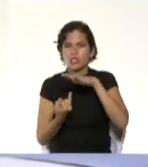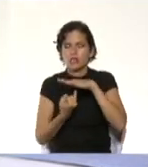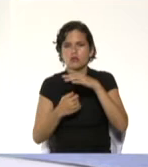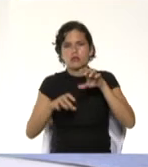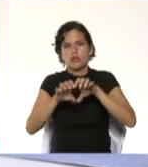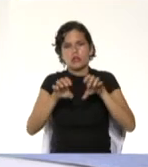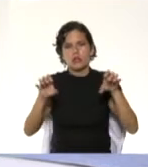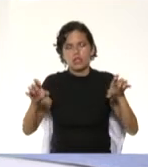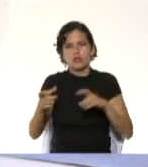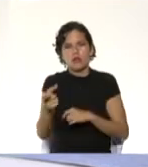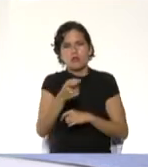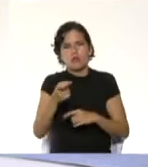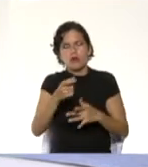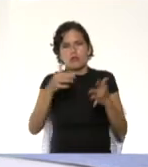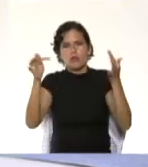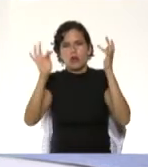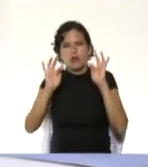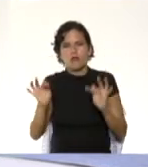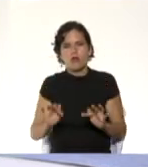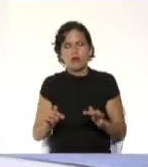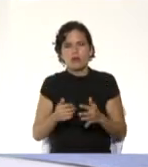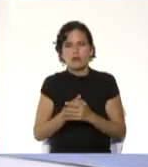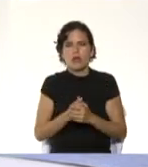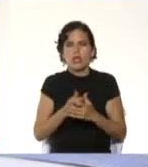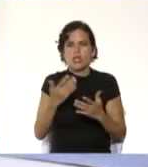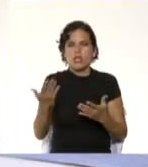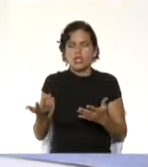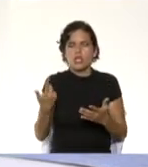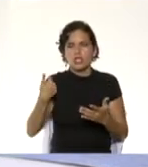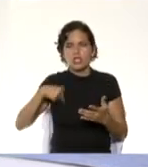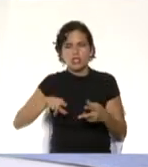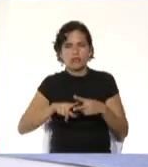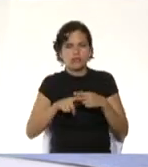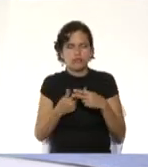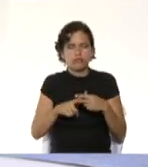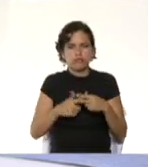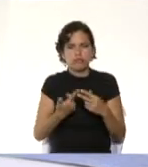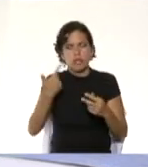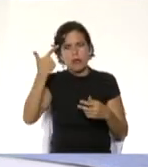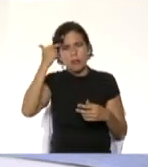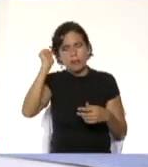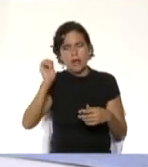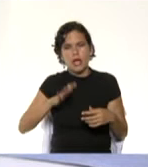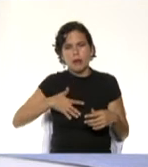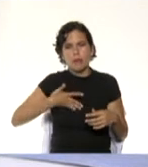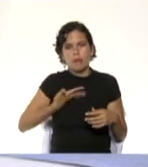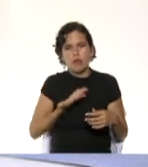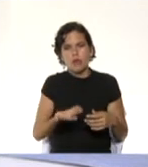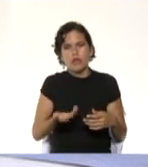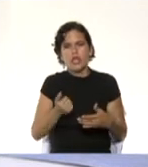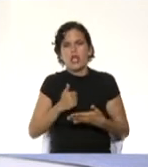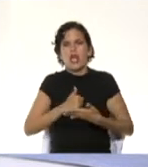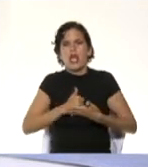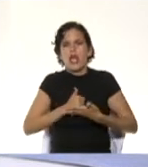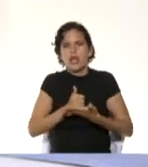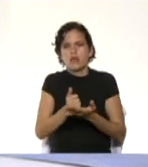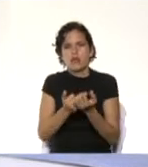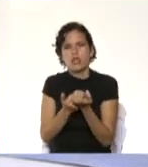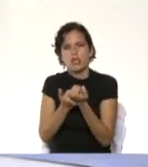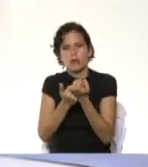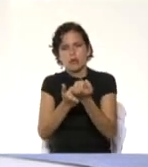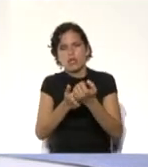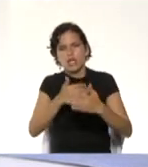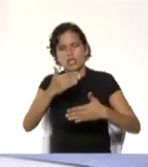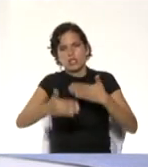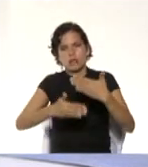forma de tener estrategias para poder intervenir ese proceso educativo y que ese proceso